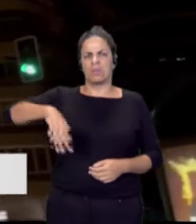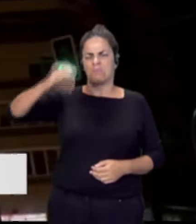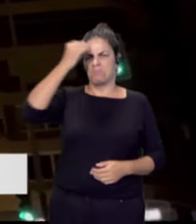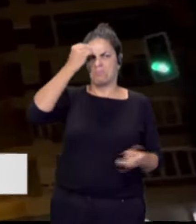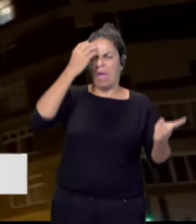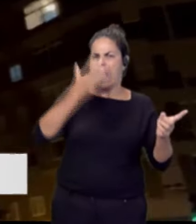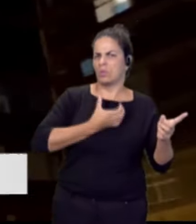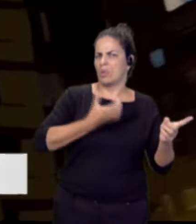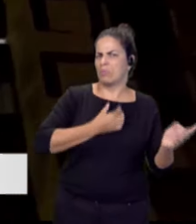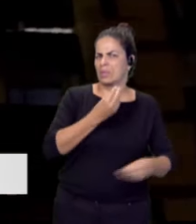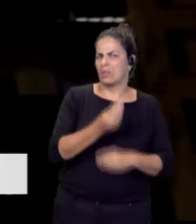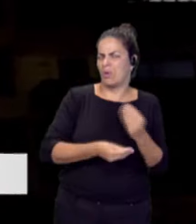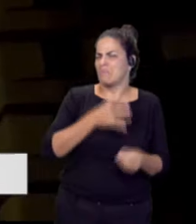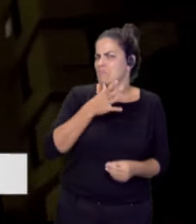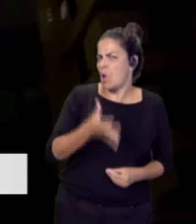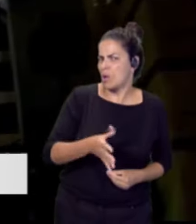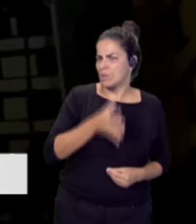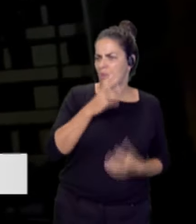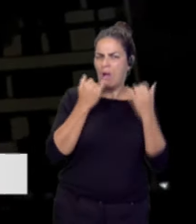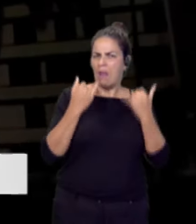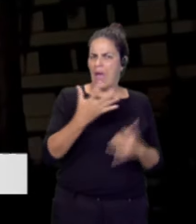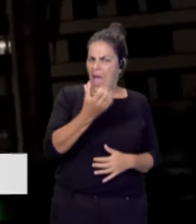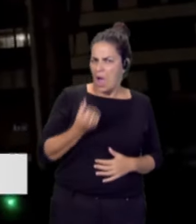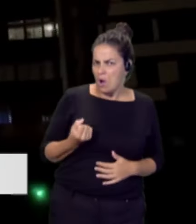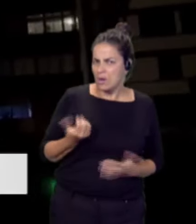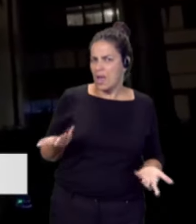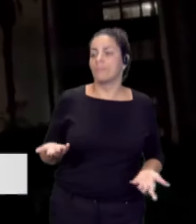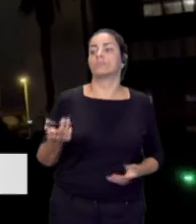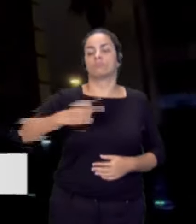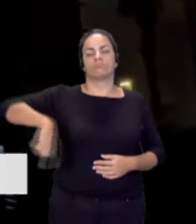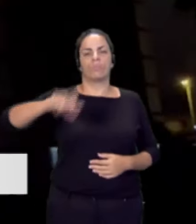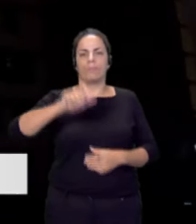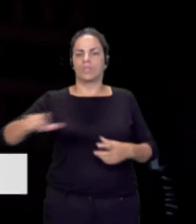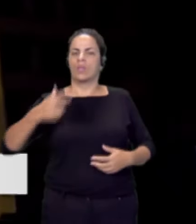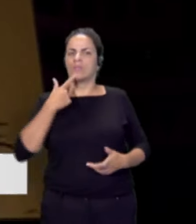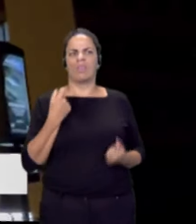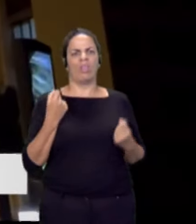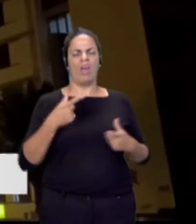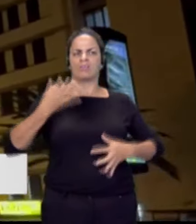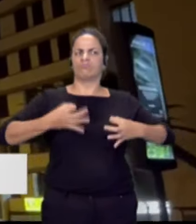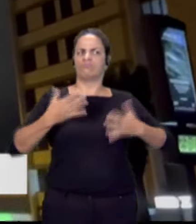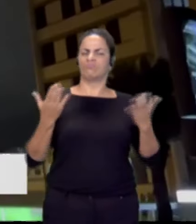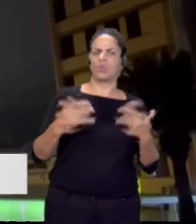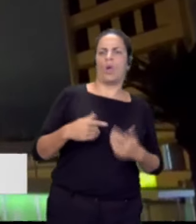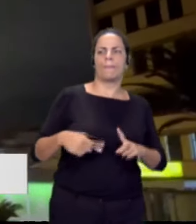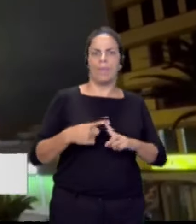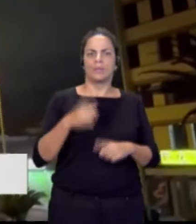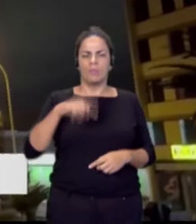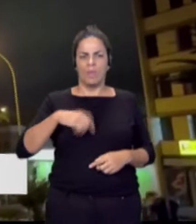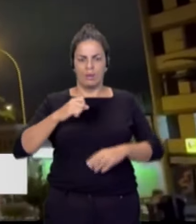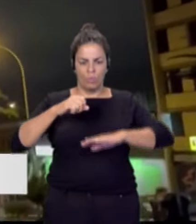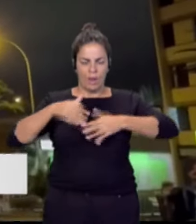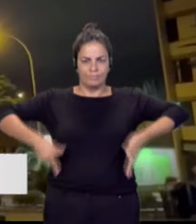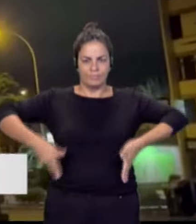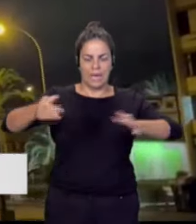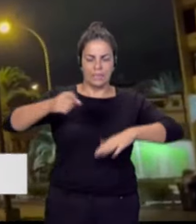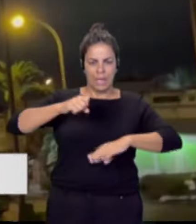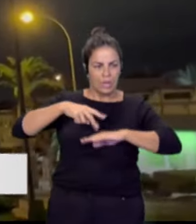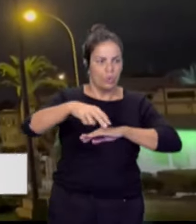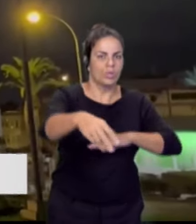lo hace por ahorro energético. Los vecinos dicen que causa inseguridad y dificultades para cruzar por esa